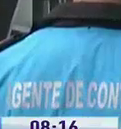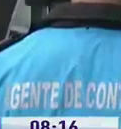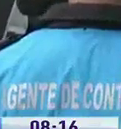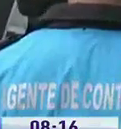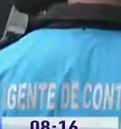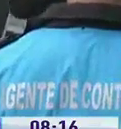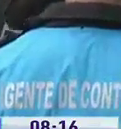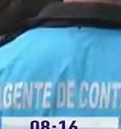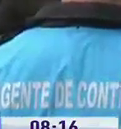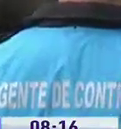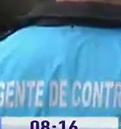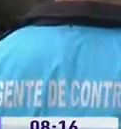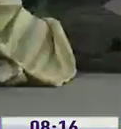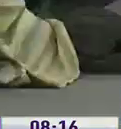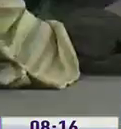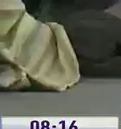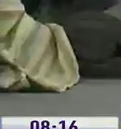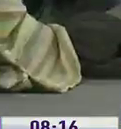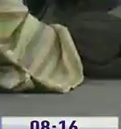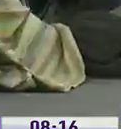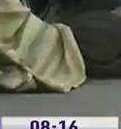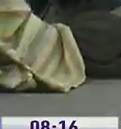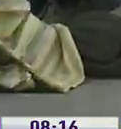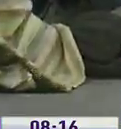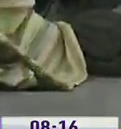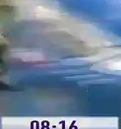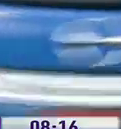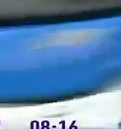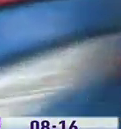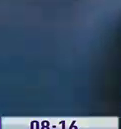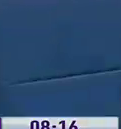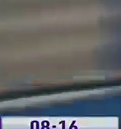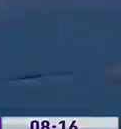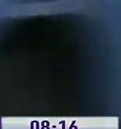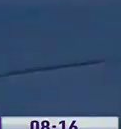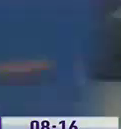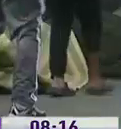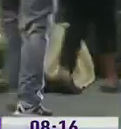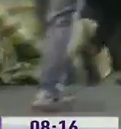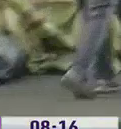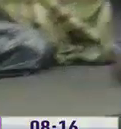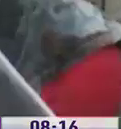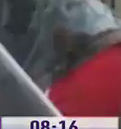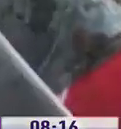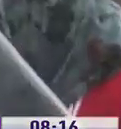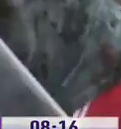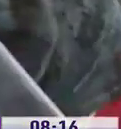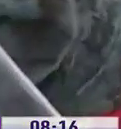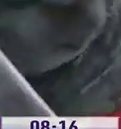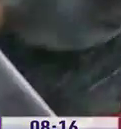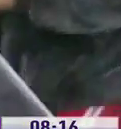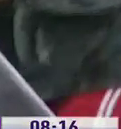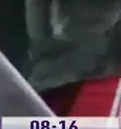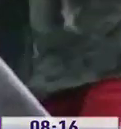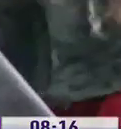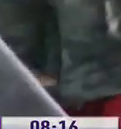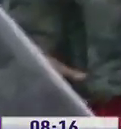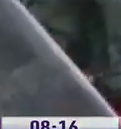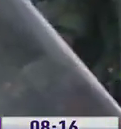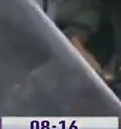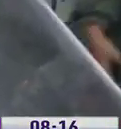que el municipio de Quito desconoce la entrega del ex registro civil ubicado en Turubamba en Cómoda. Todos los detalles ya les